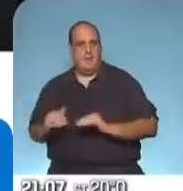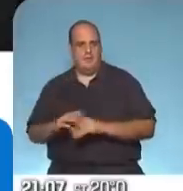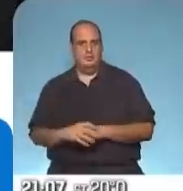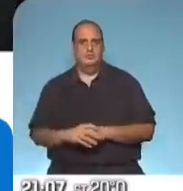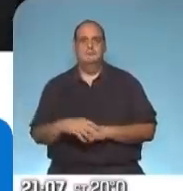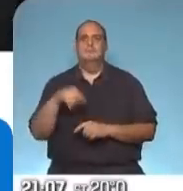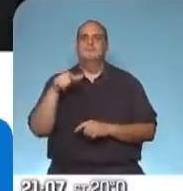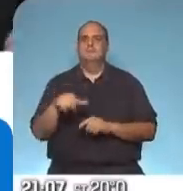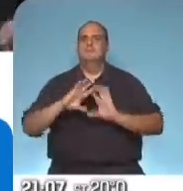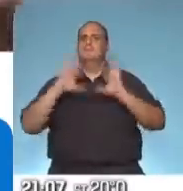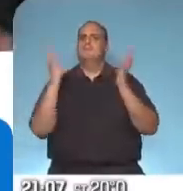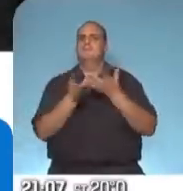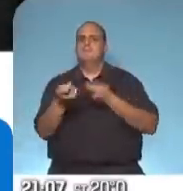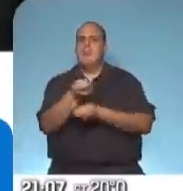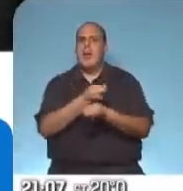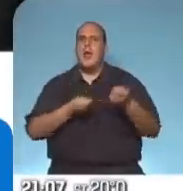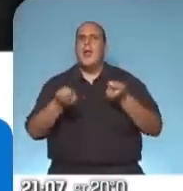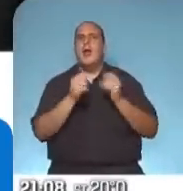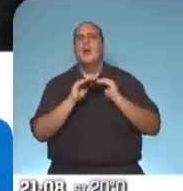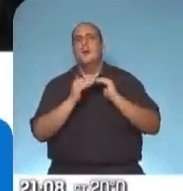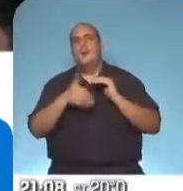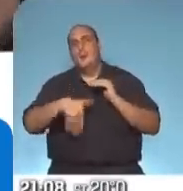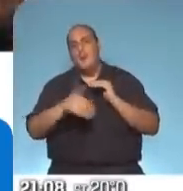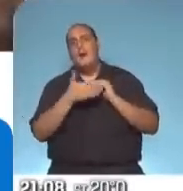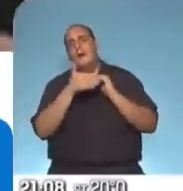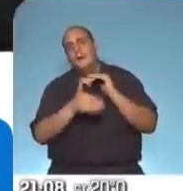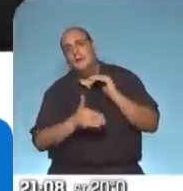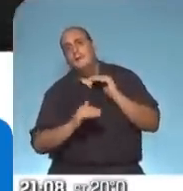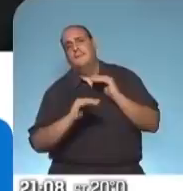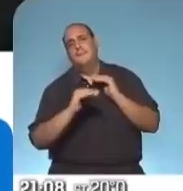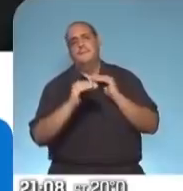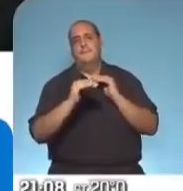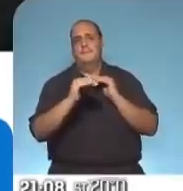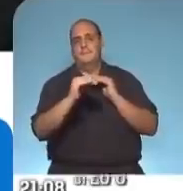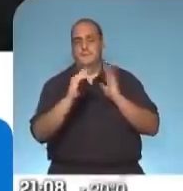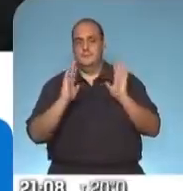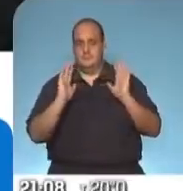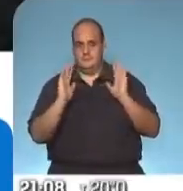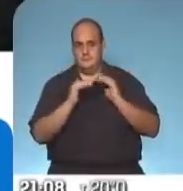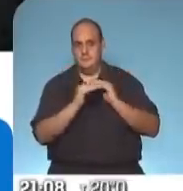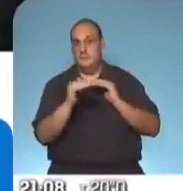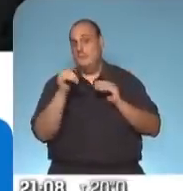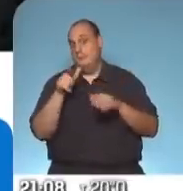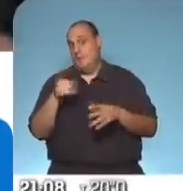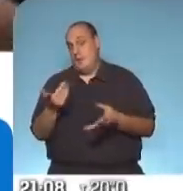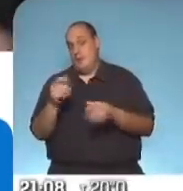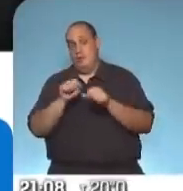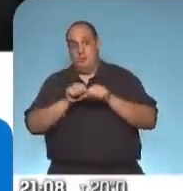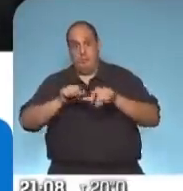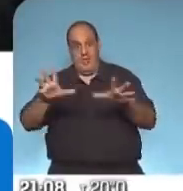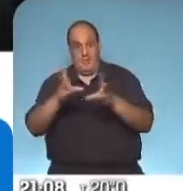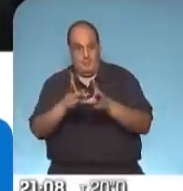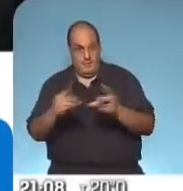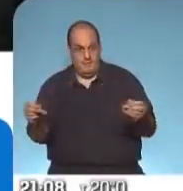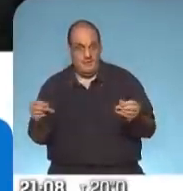intentar equilibrarse, pero se va a equilibrar hasta que se supere el problema de la pandemia y se